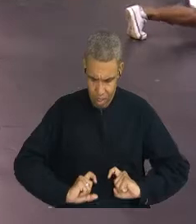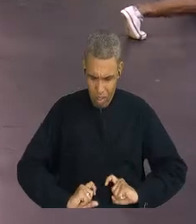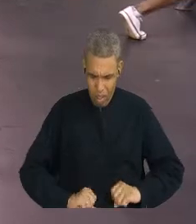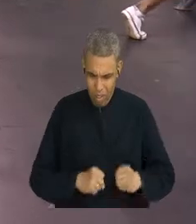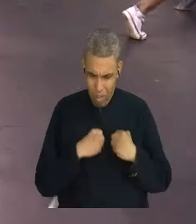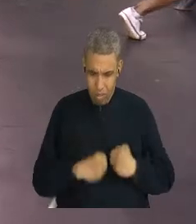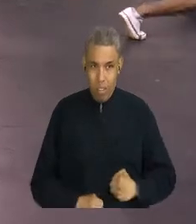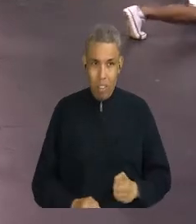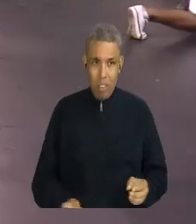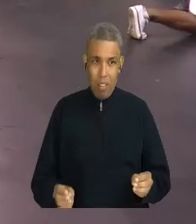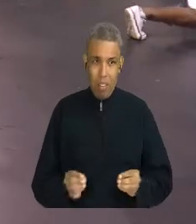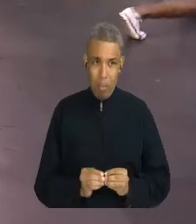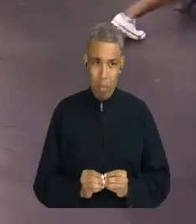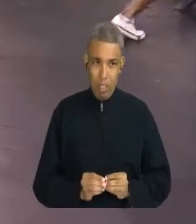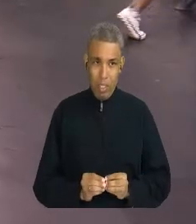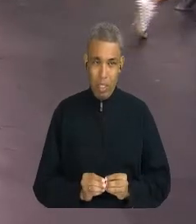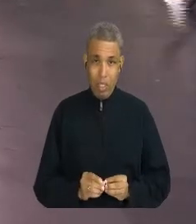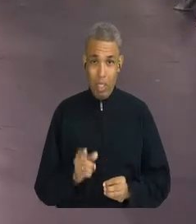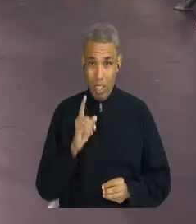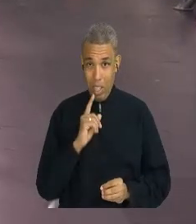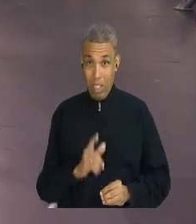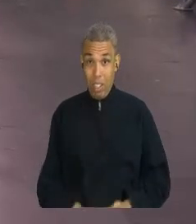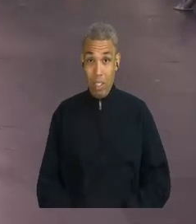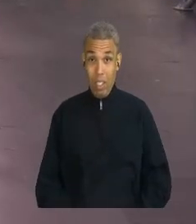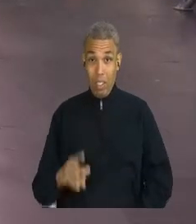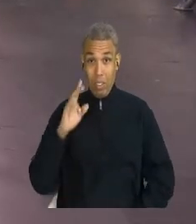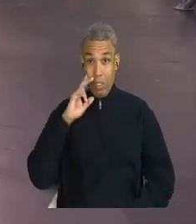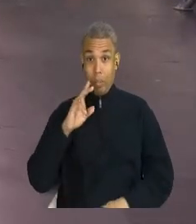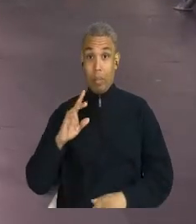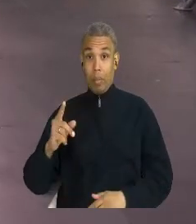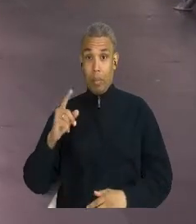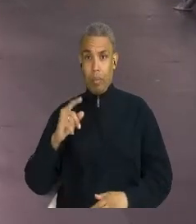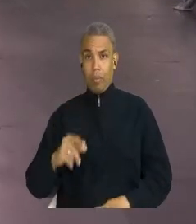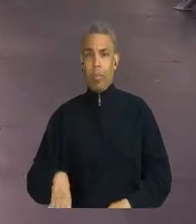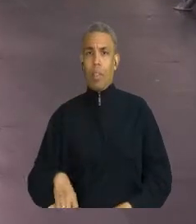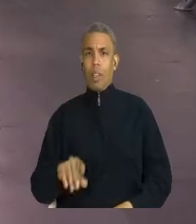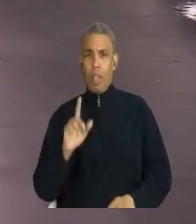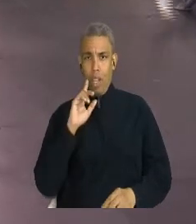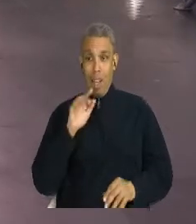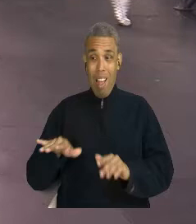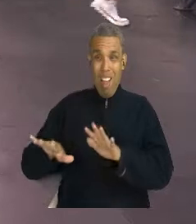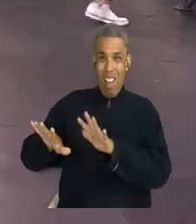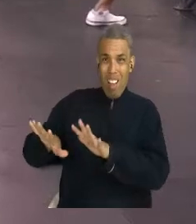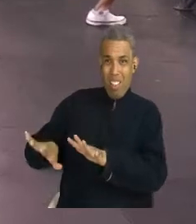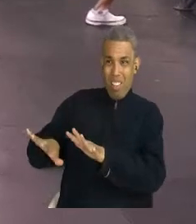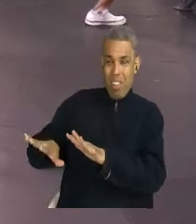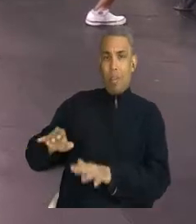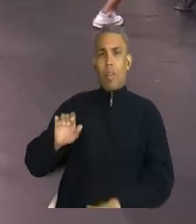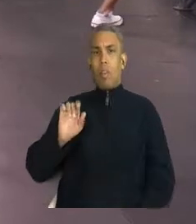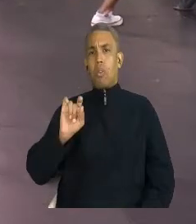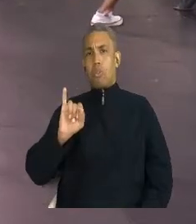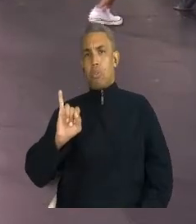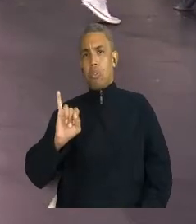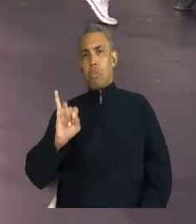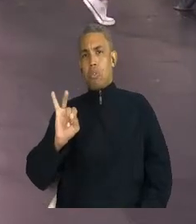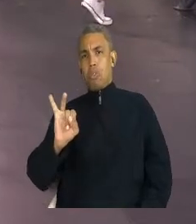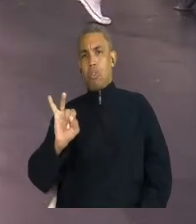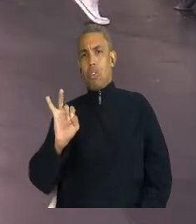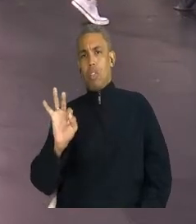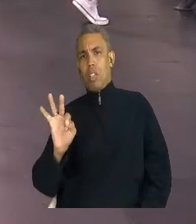piernas y le voy a contar allá 15 segundos para complementar ese trabajo abdominal. 1, 2,